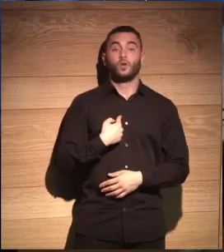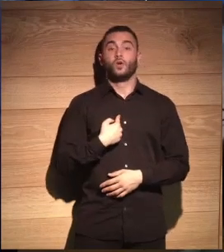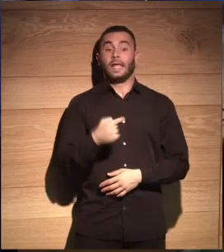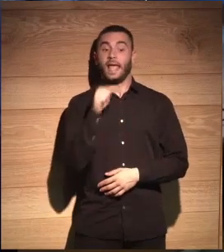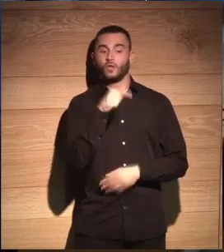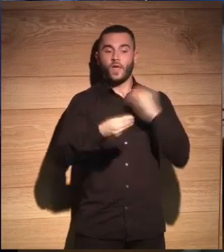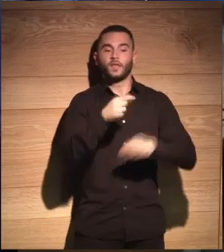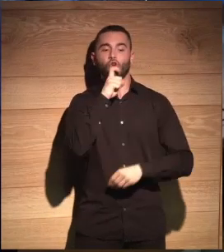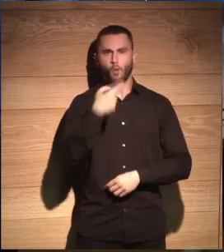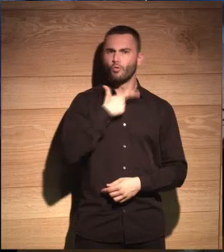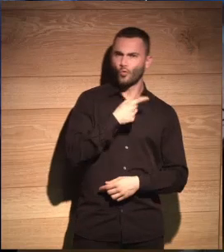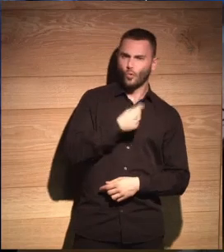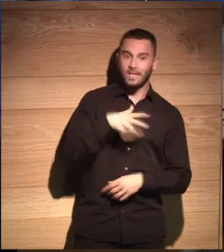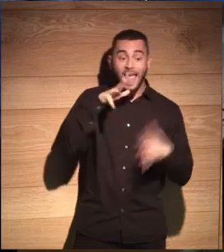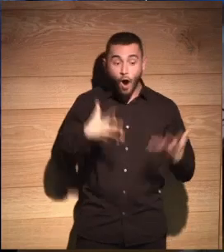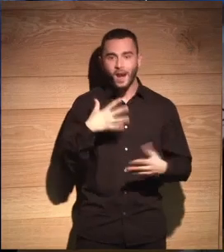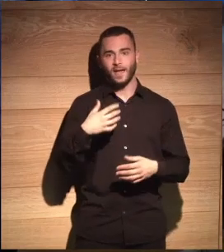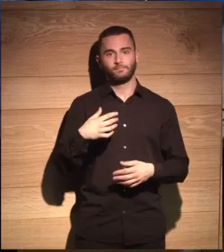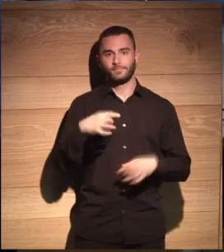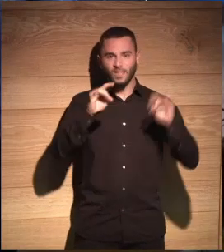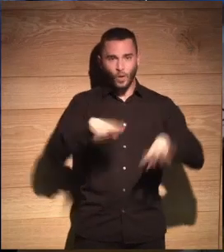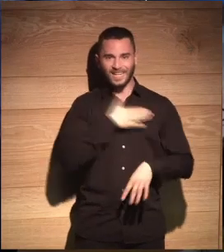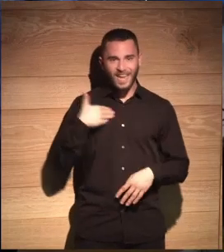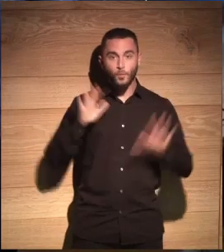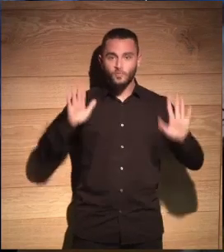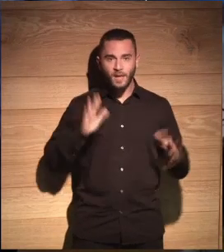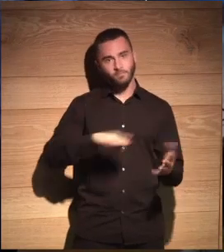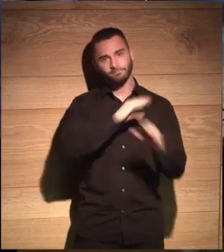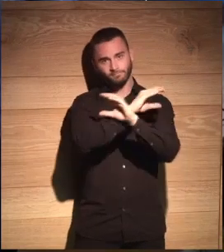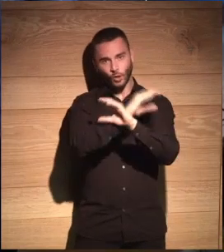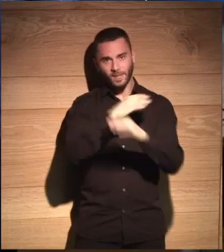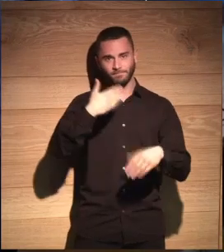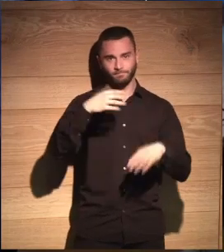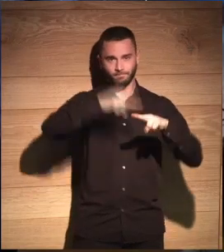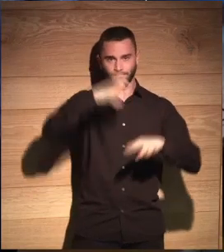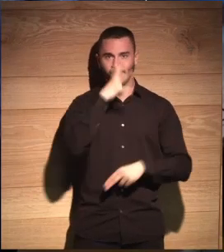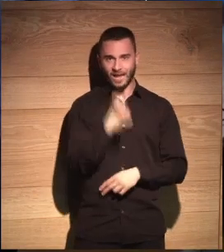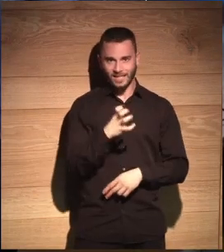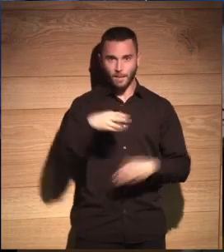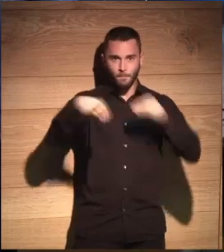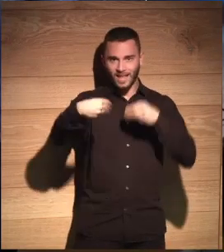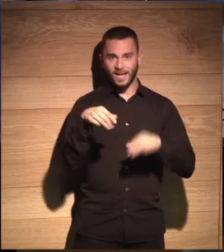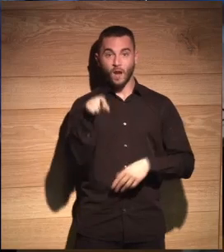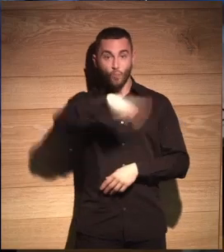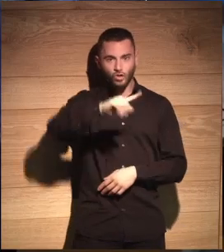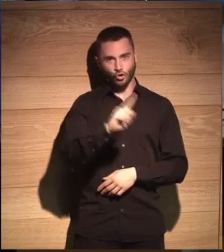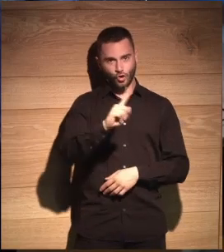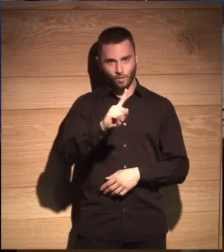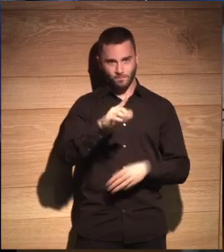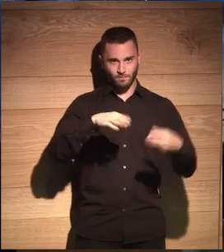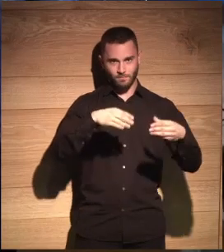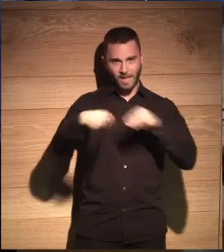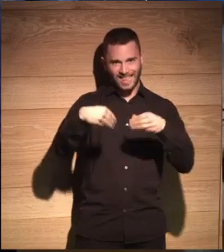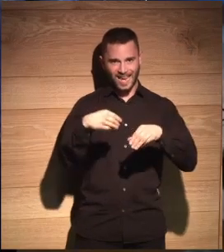hacéis esto y queremos que lo hagáis ahora, pero con Black Sad. En lugar de hacerlo con vuestro propio material, quiero que lo hagáis con Black Sad. Entonces